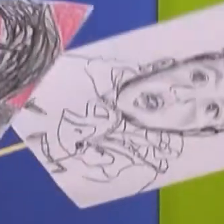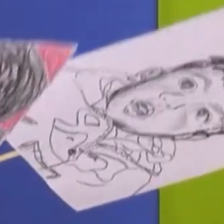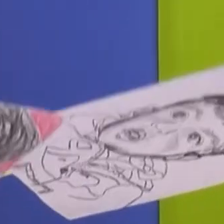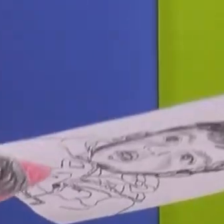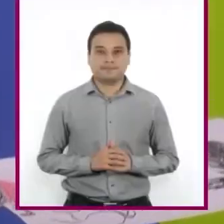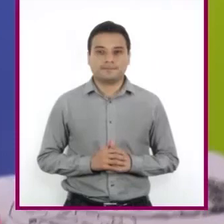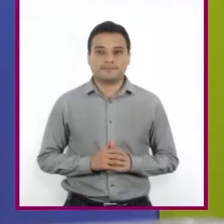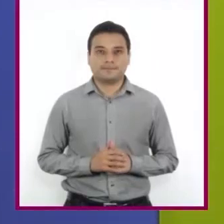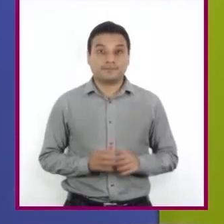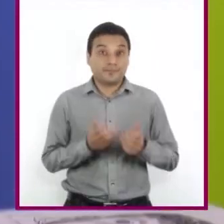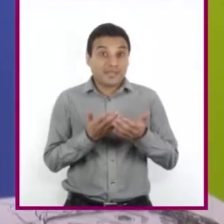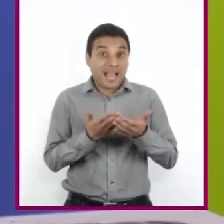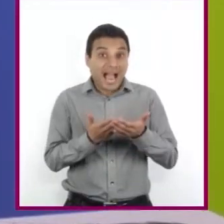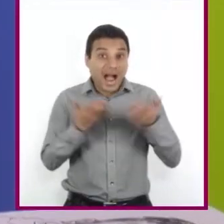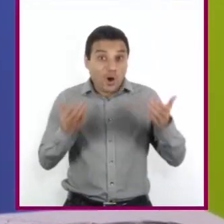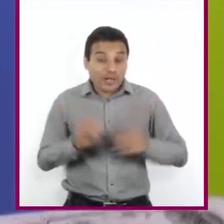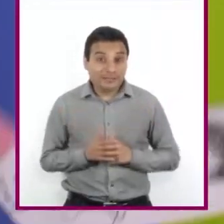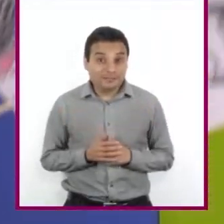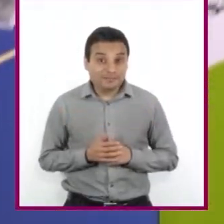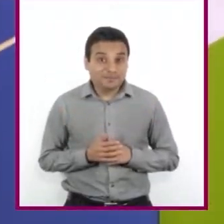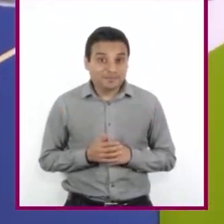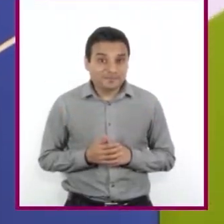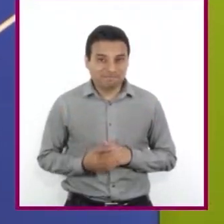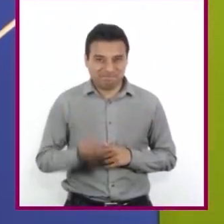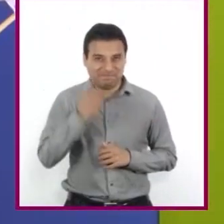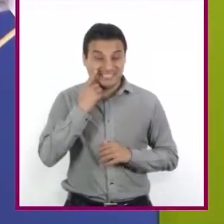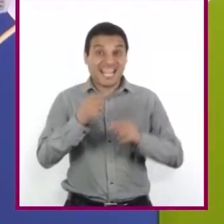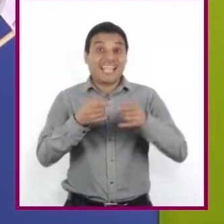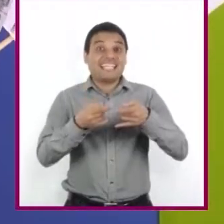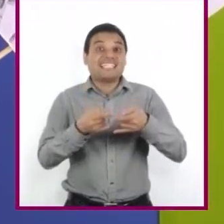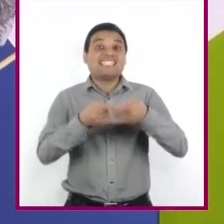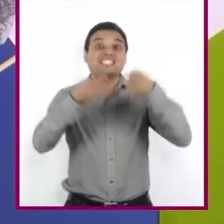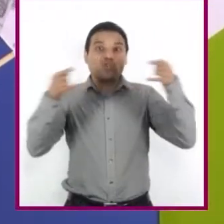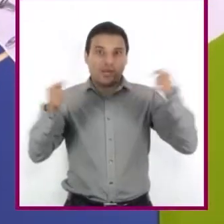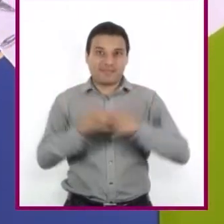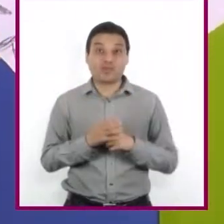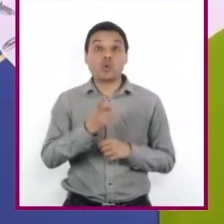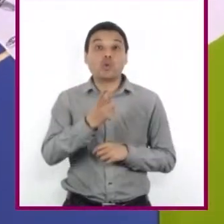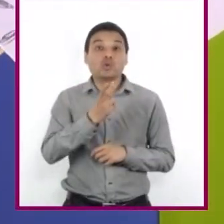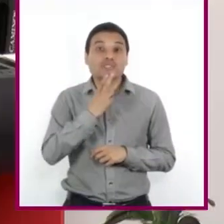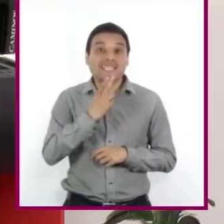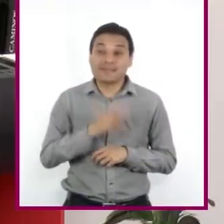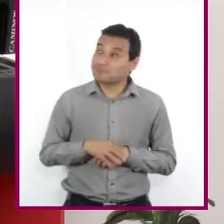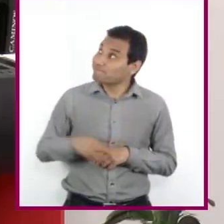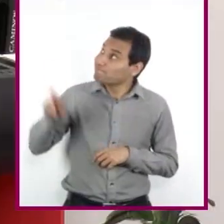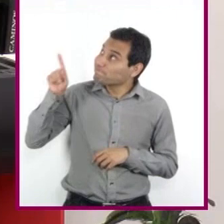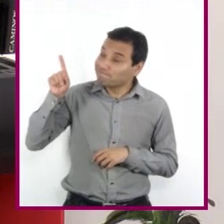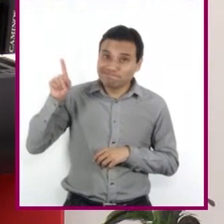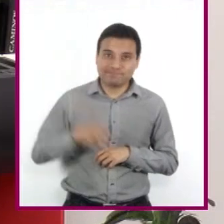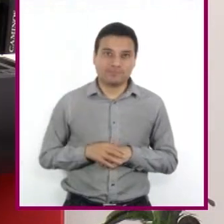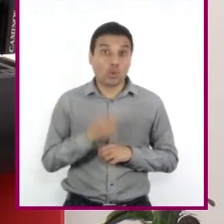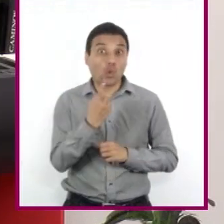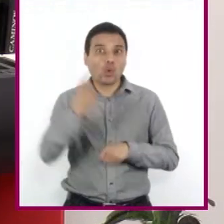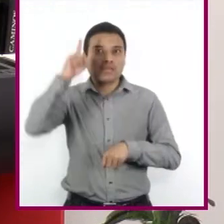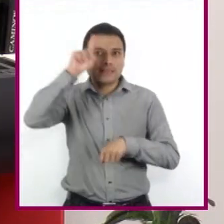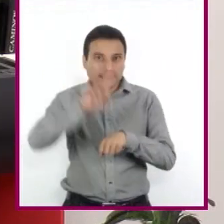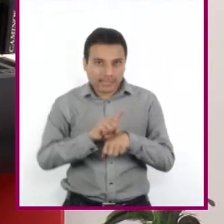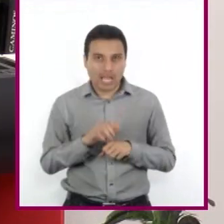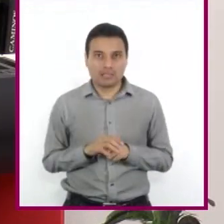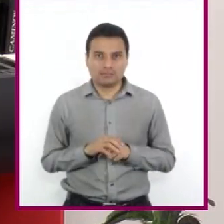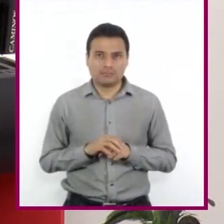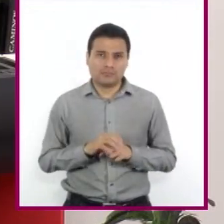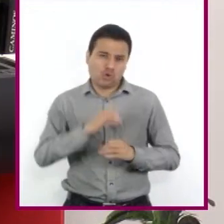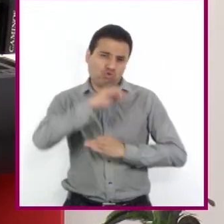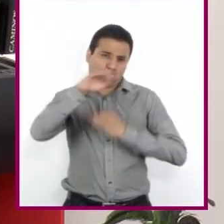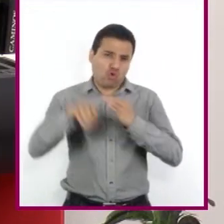Y ahora nosotros vamos a representar una historia con nuestros retratos. Un día iban todos